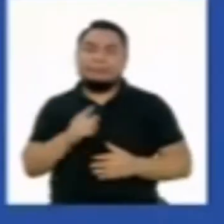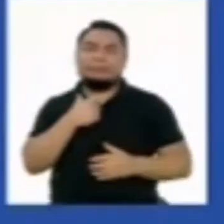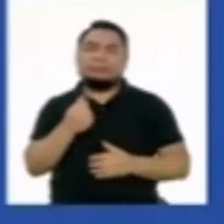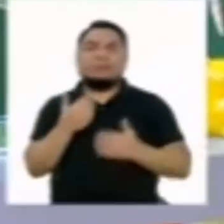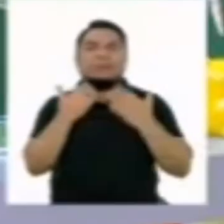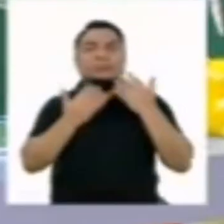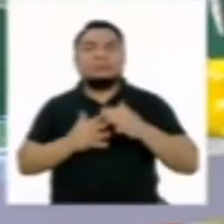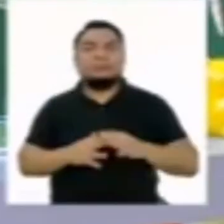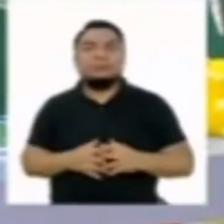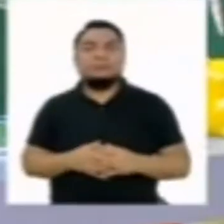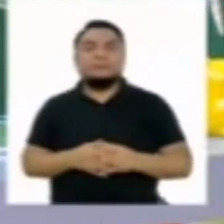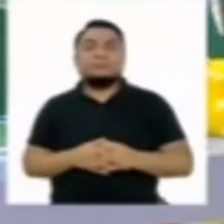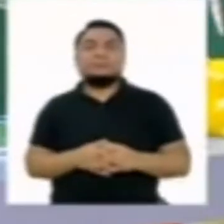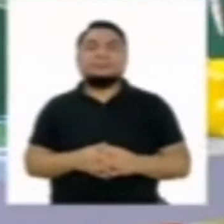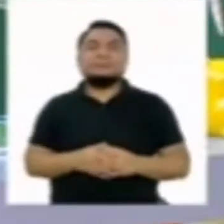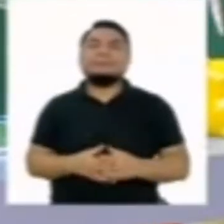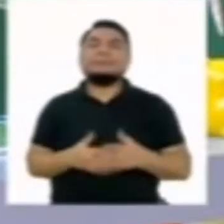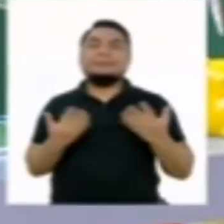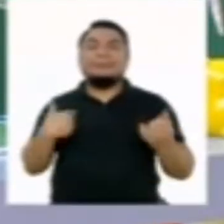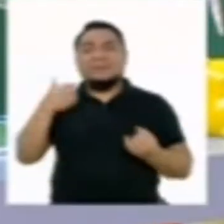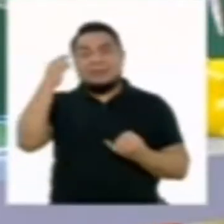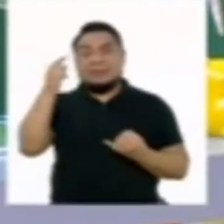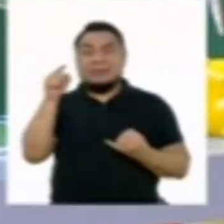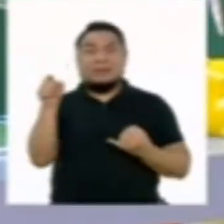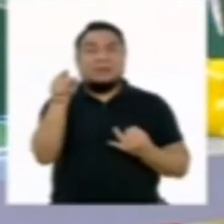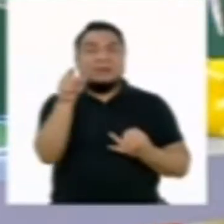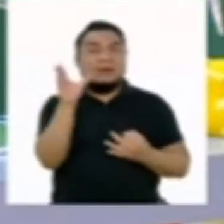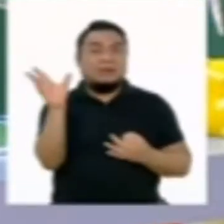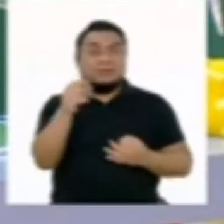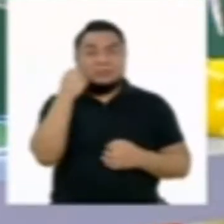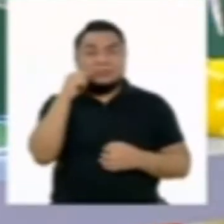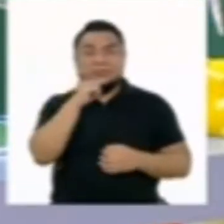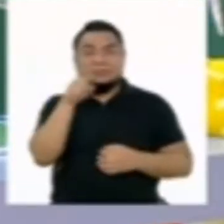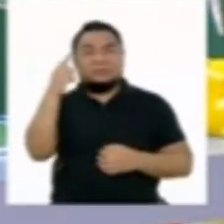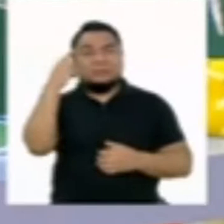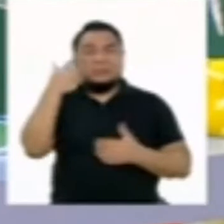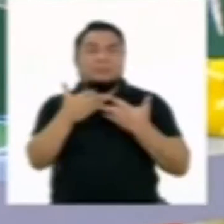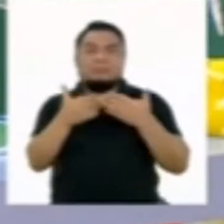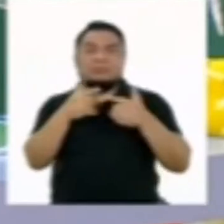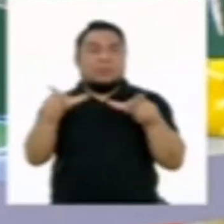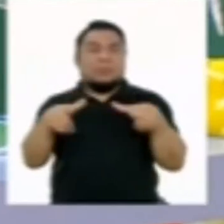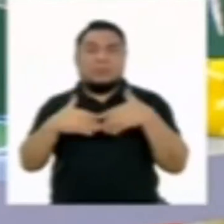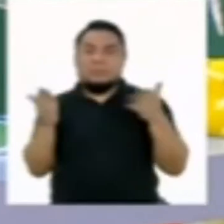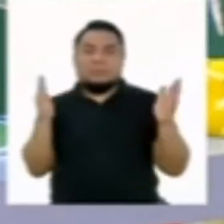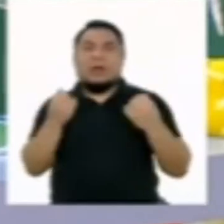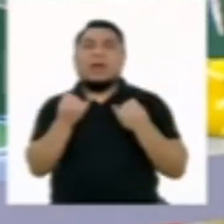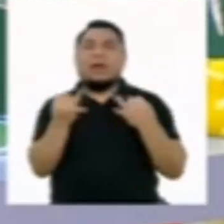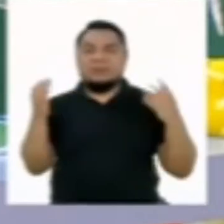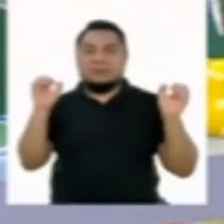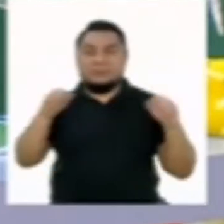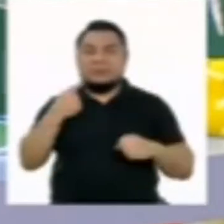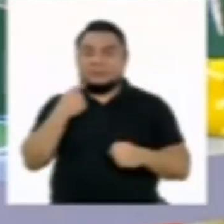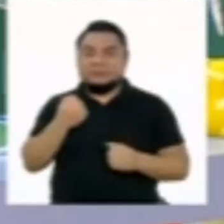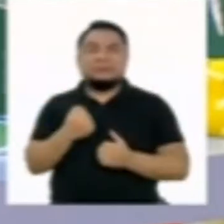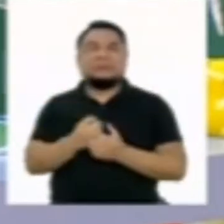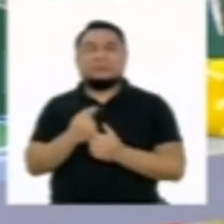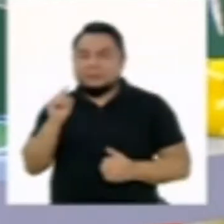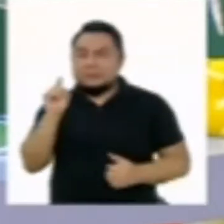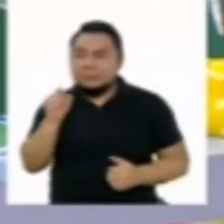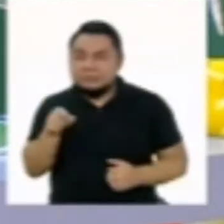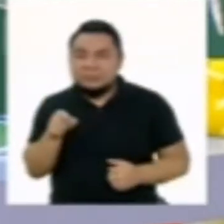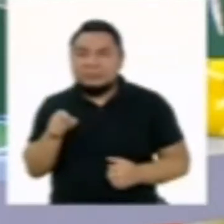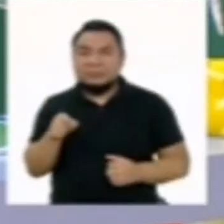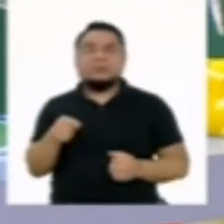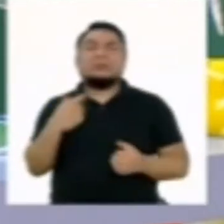Gracias. Creo que todas y todos, sin importar el lugar del que seamos, Alguna vez nos hemos tenido que enfrentar a